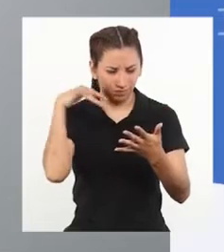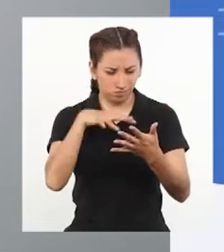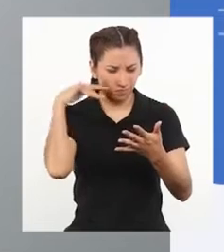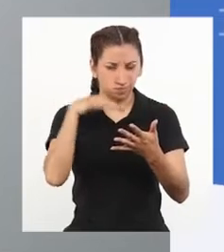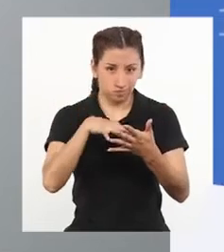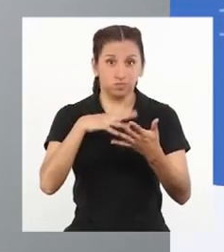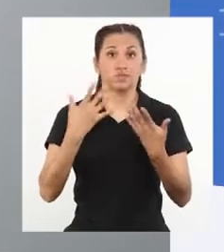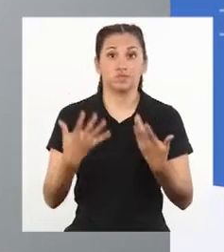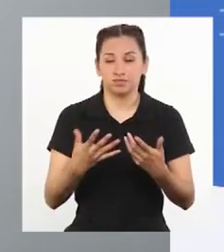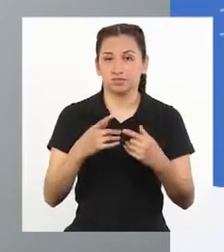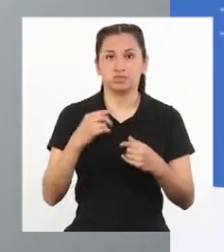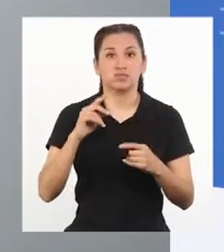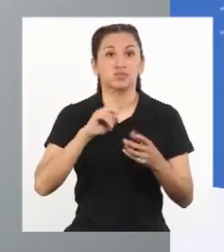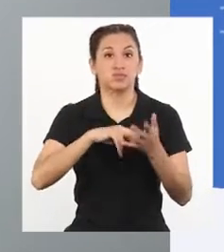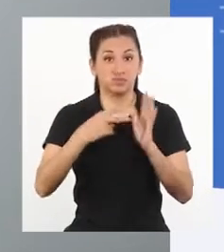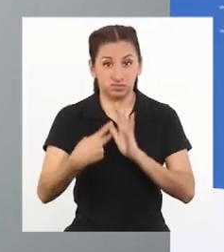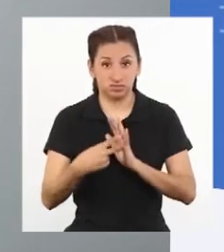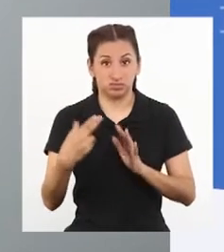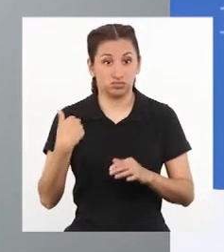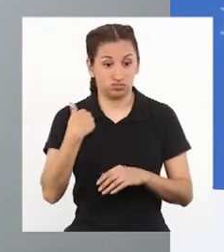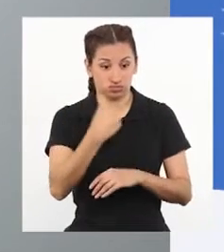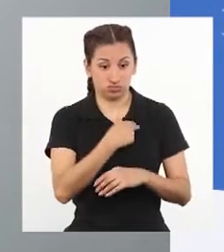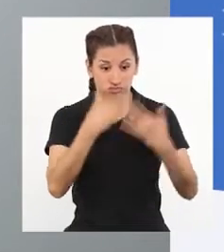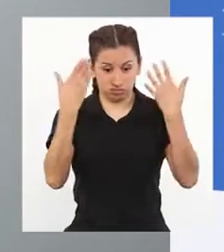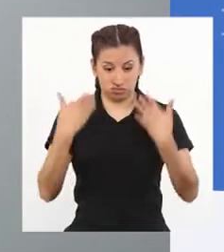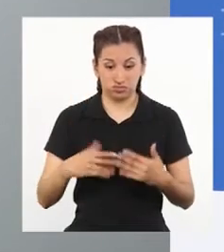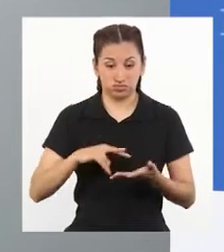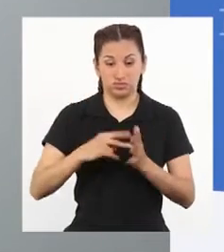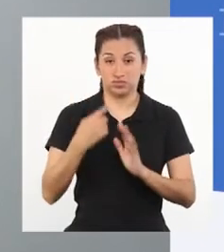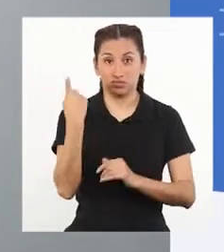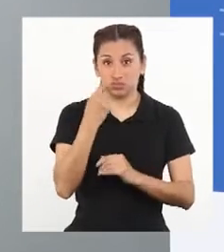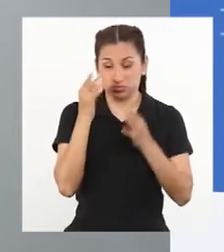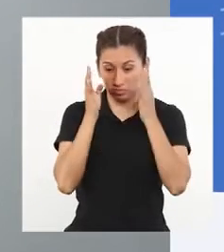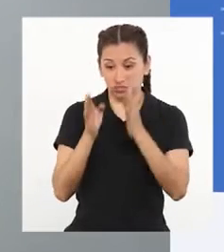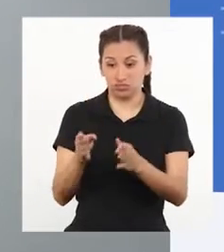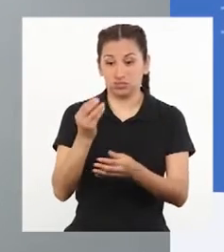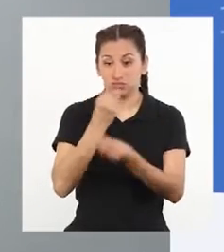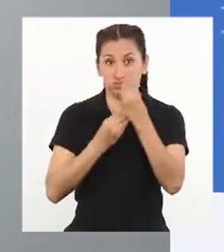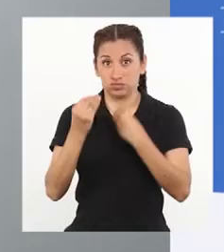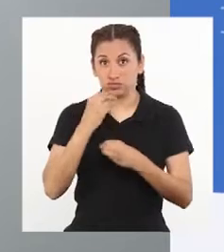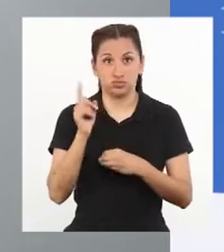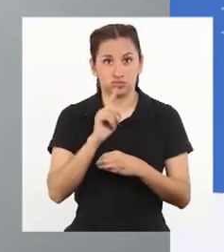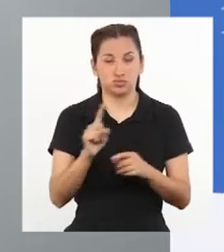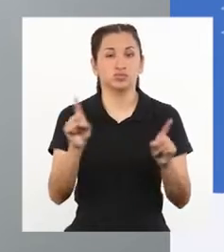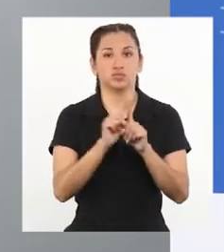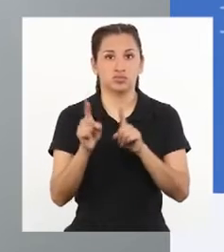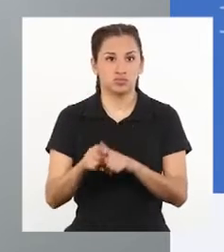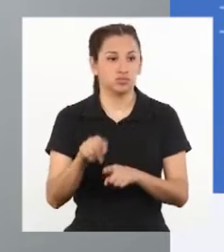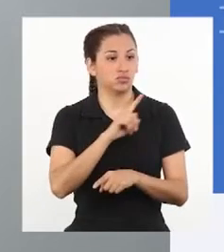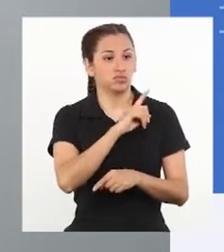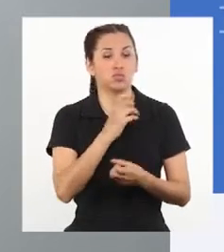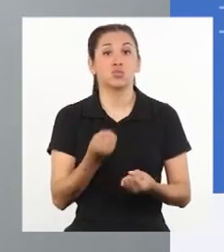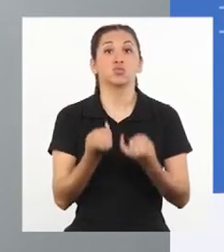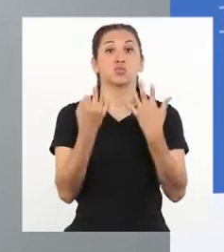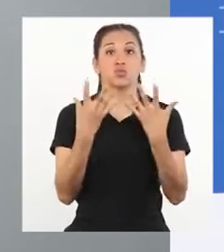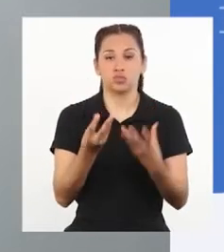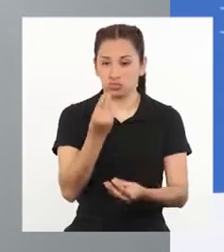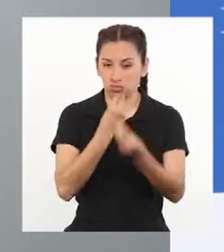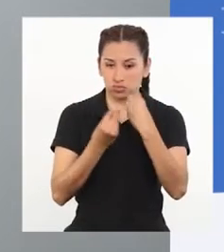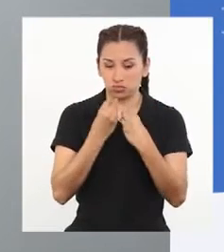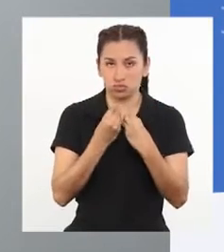podemos decir que el resultado de lo que somos no solamente es lo que comemos, sino también cómo lo comemos, con